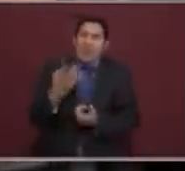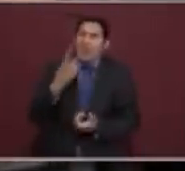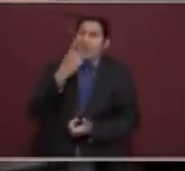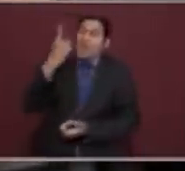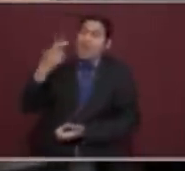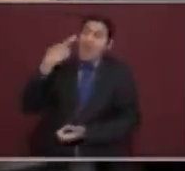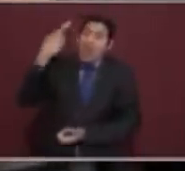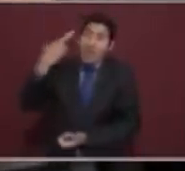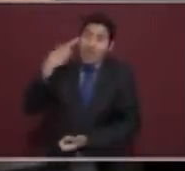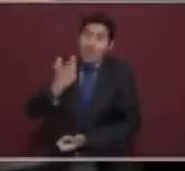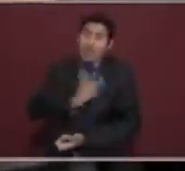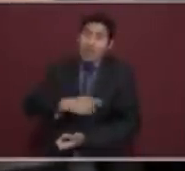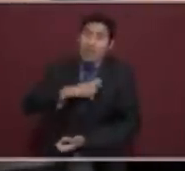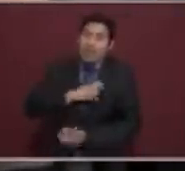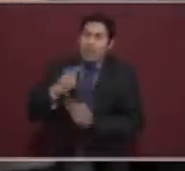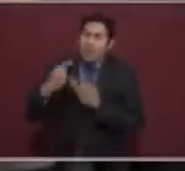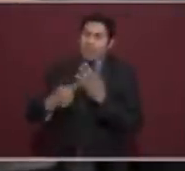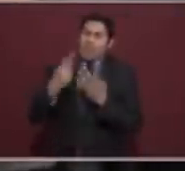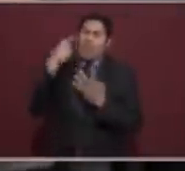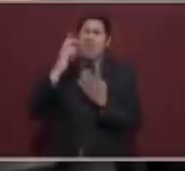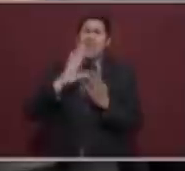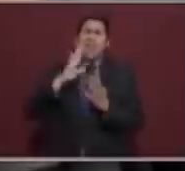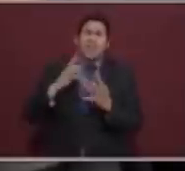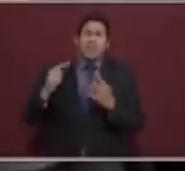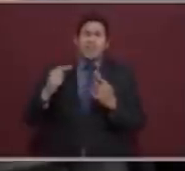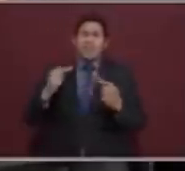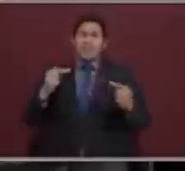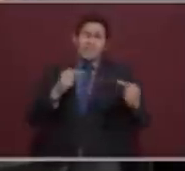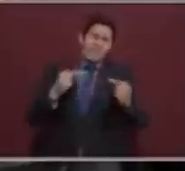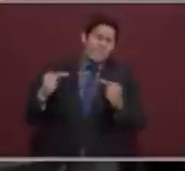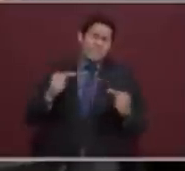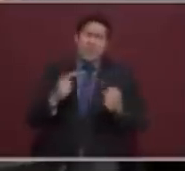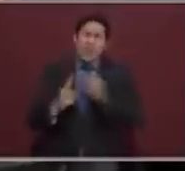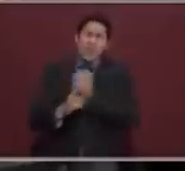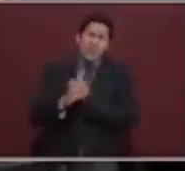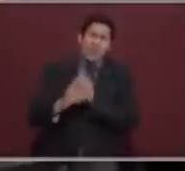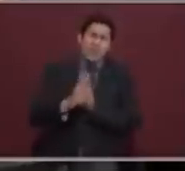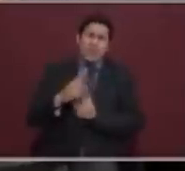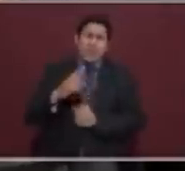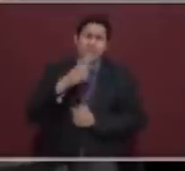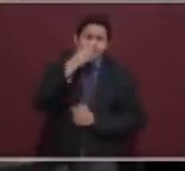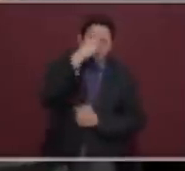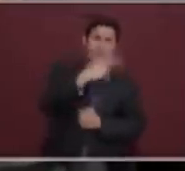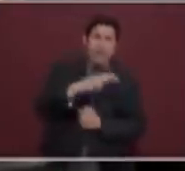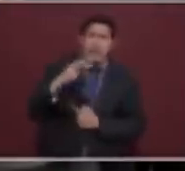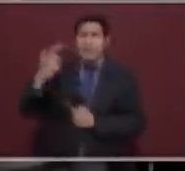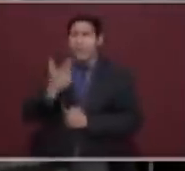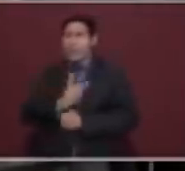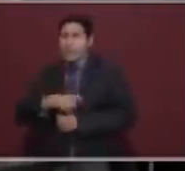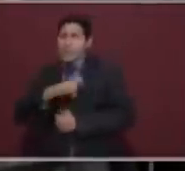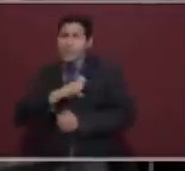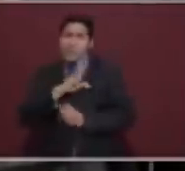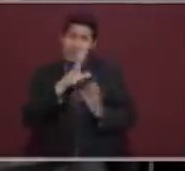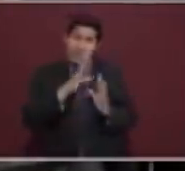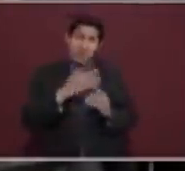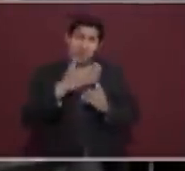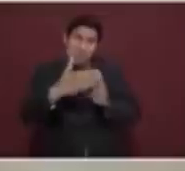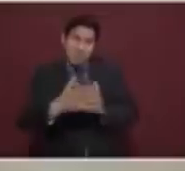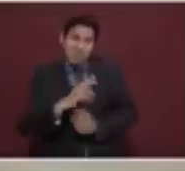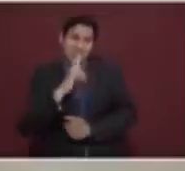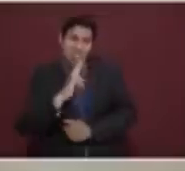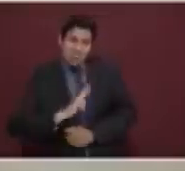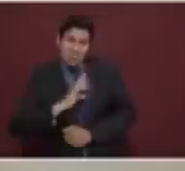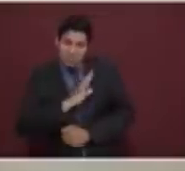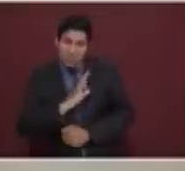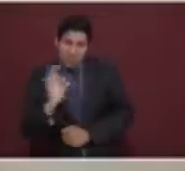una brecha un frente con respecto a las relaciones de méxico y españa si más adelante me lo responde se lo voy a agradecer si